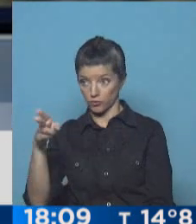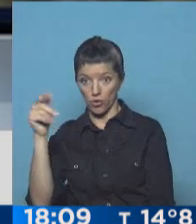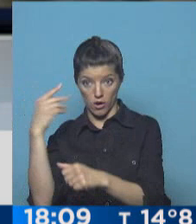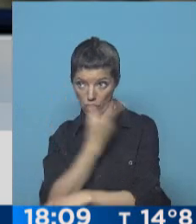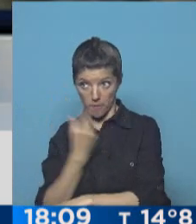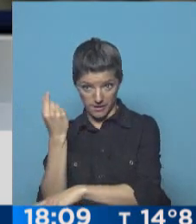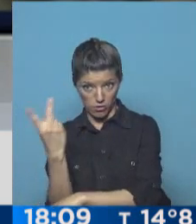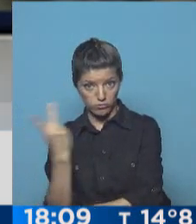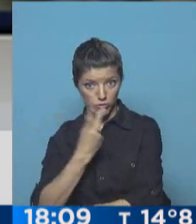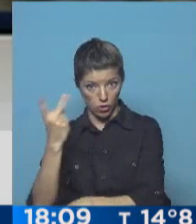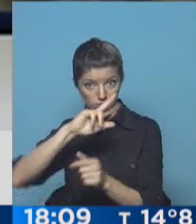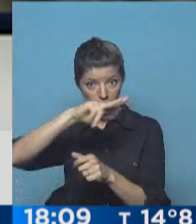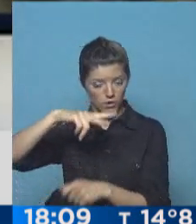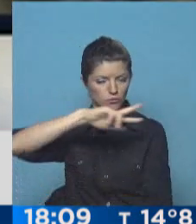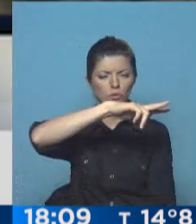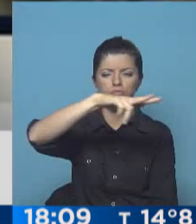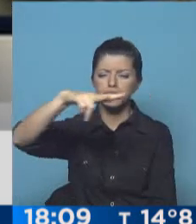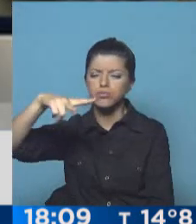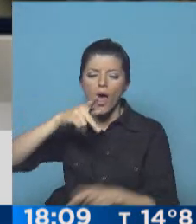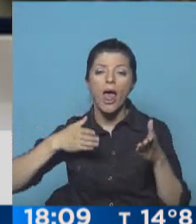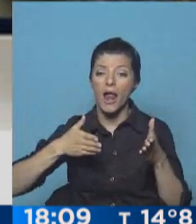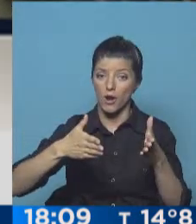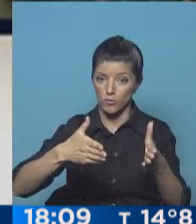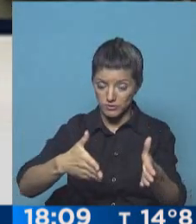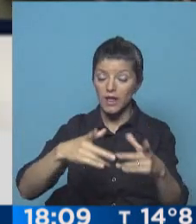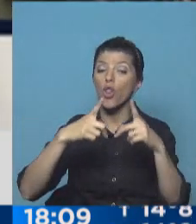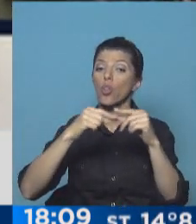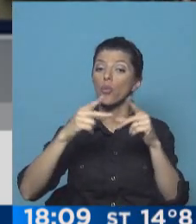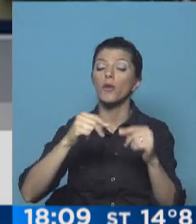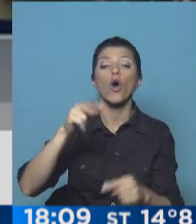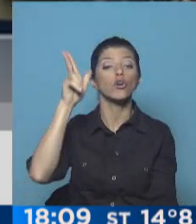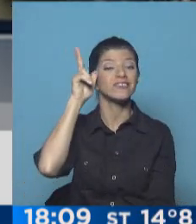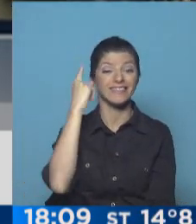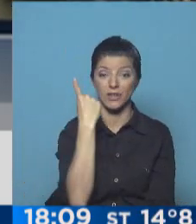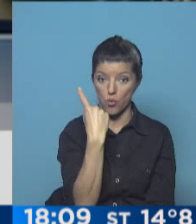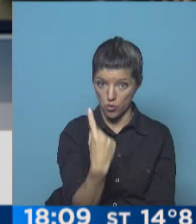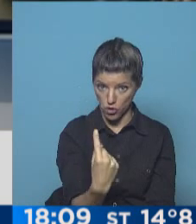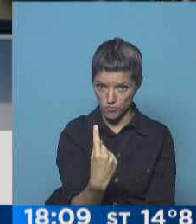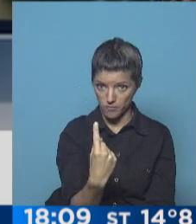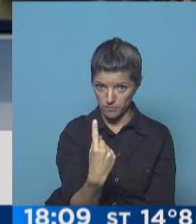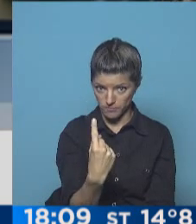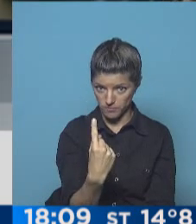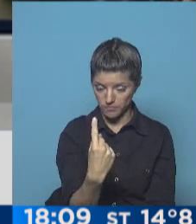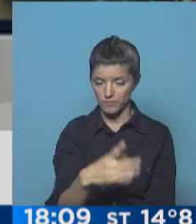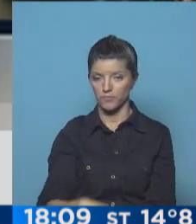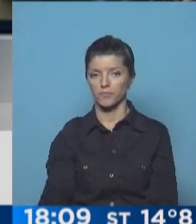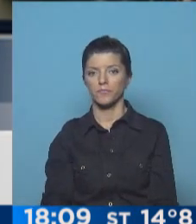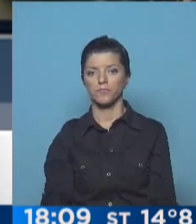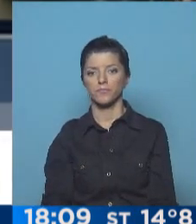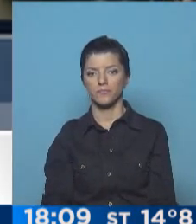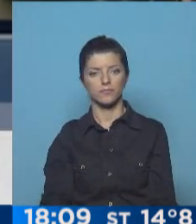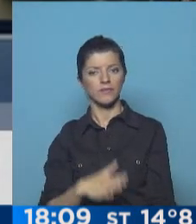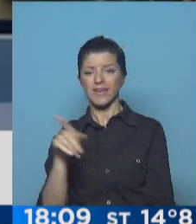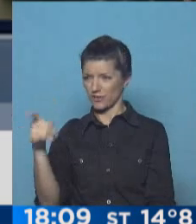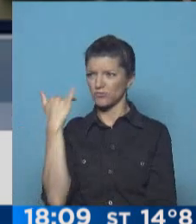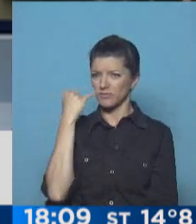me acuerdo, la ruta de Capricornio, que es el 81, que atraviesa longitudinalmente toda Formosa, y ellos ya también tienen